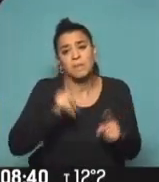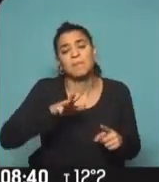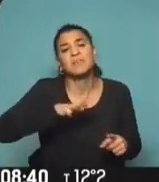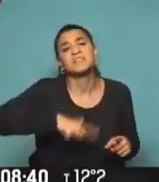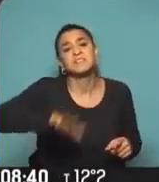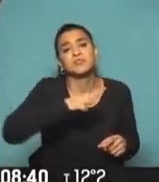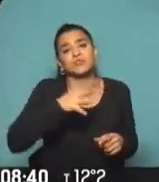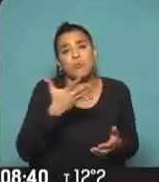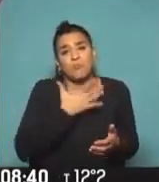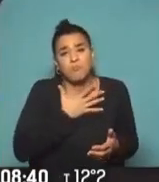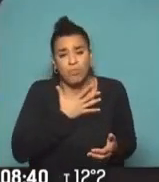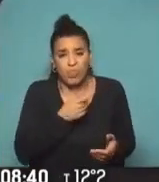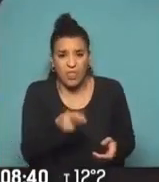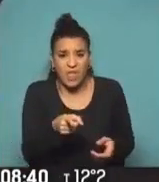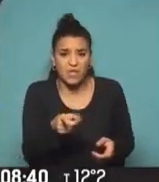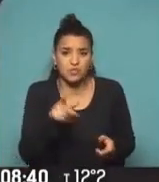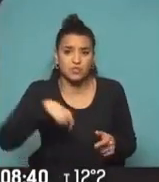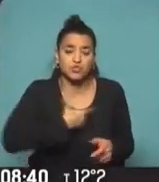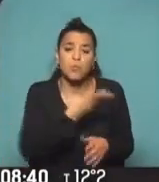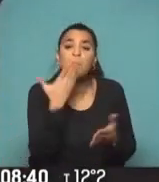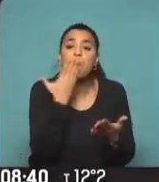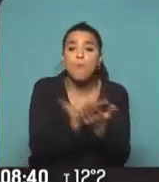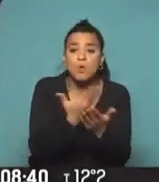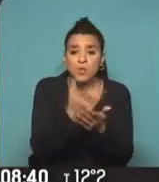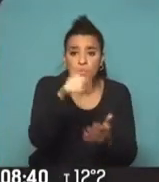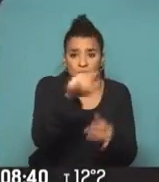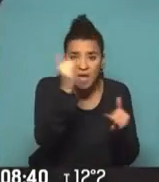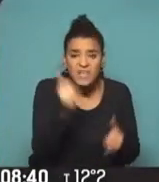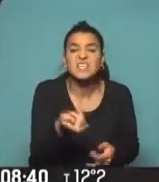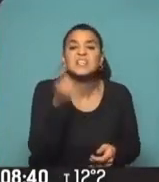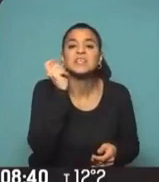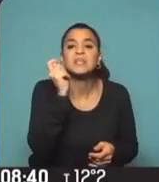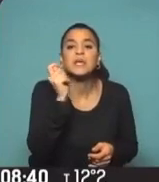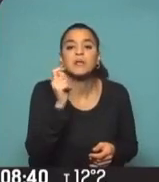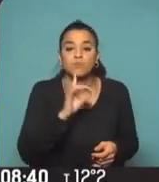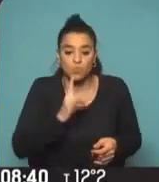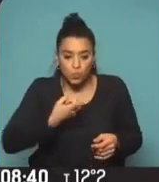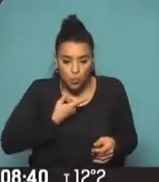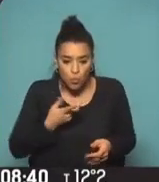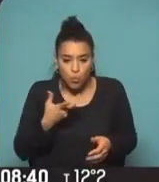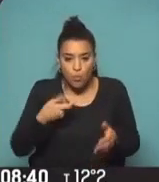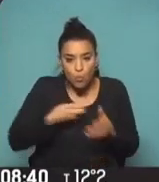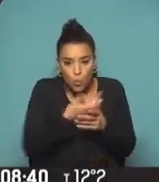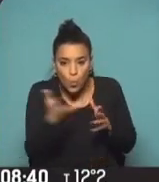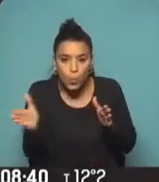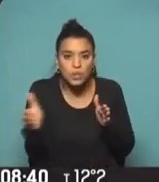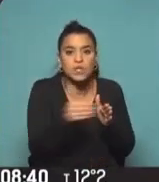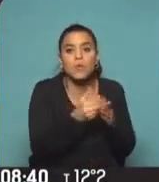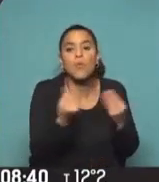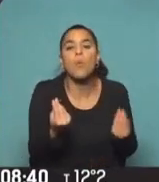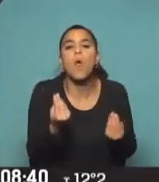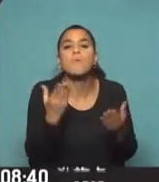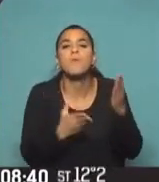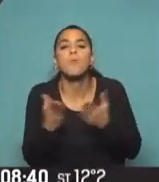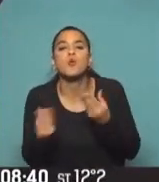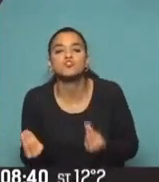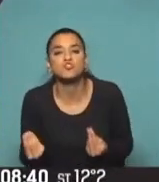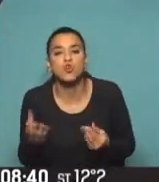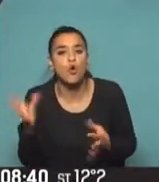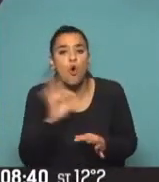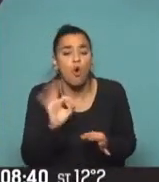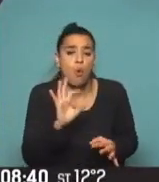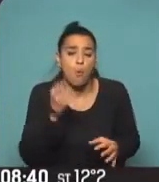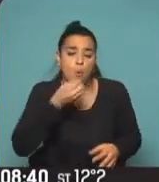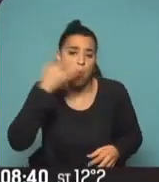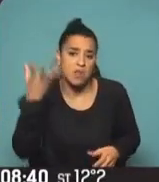vulnerables de la sociedad es la propuesta que están haciendo quienes estarían habilitados para el autocultivo y en qué proporción a todo aquel